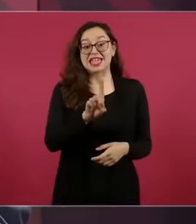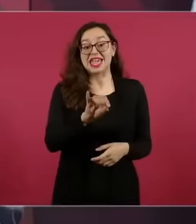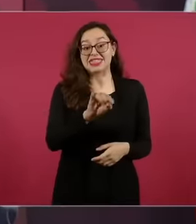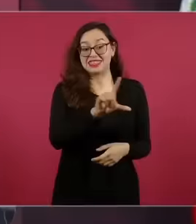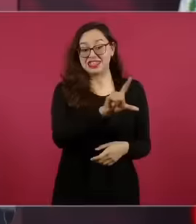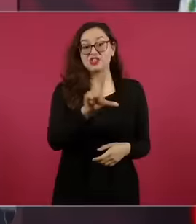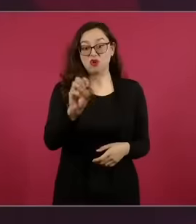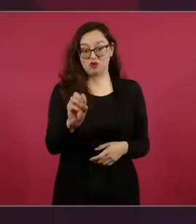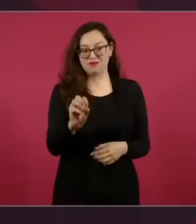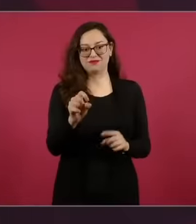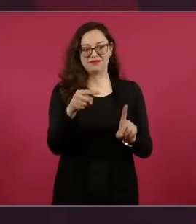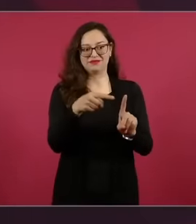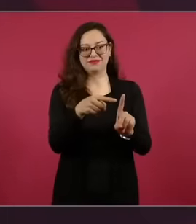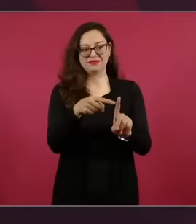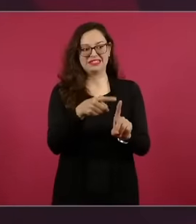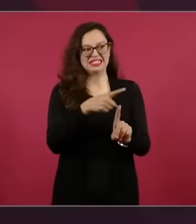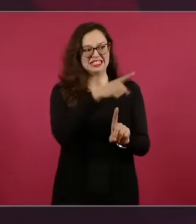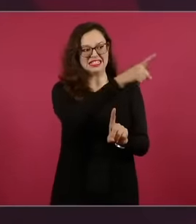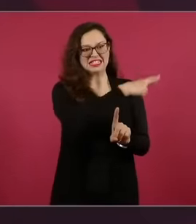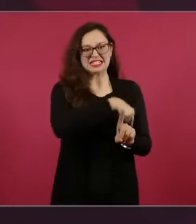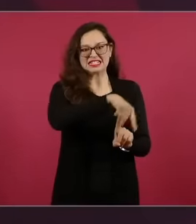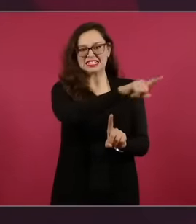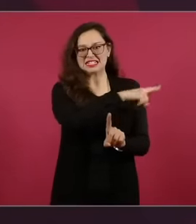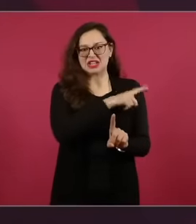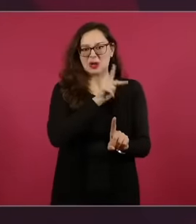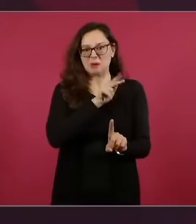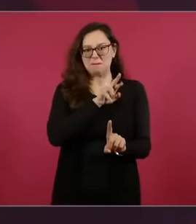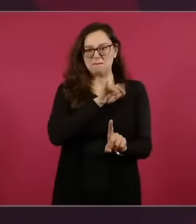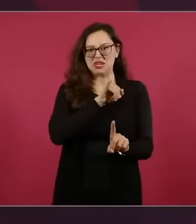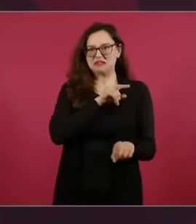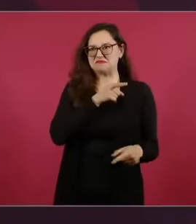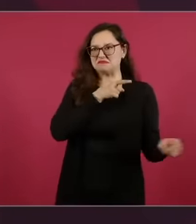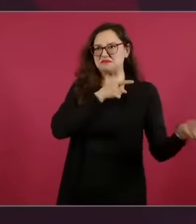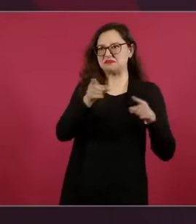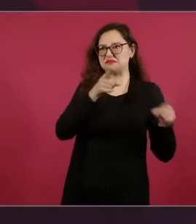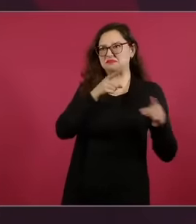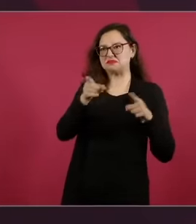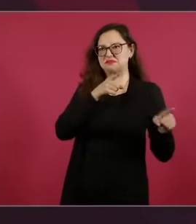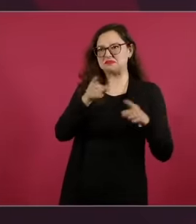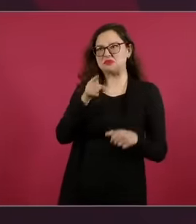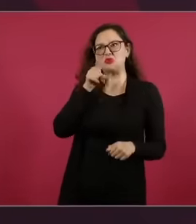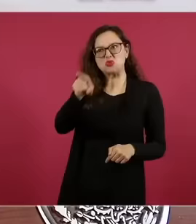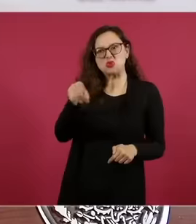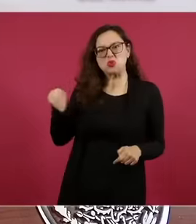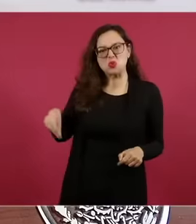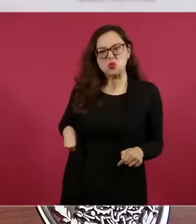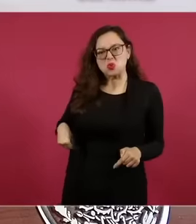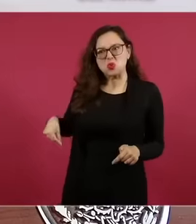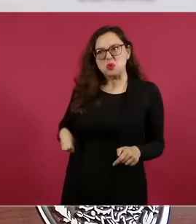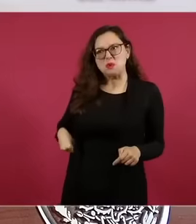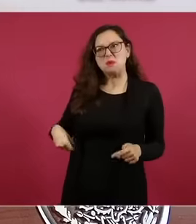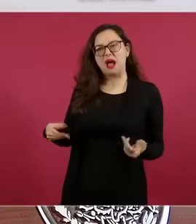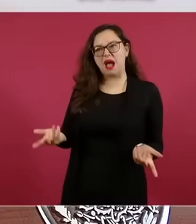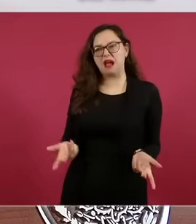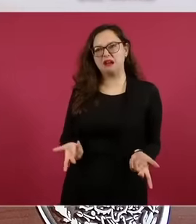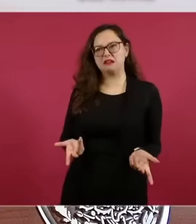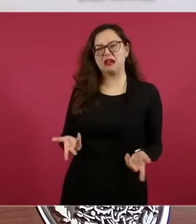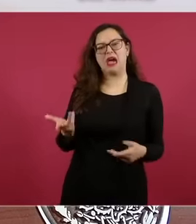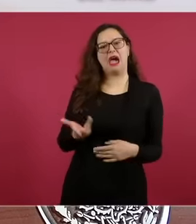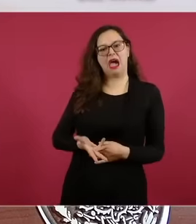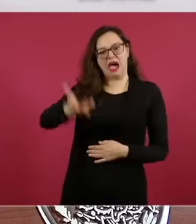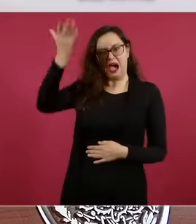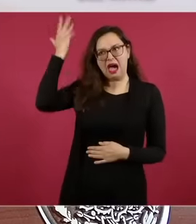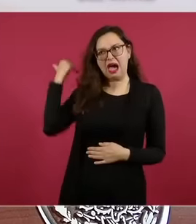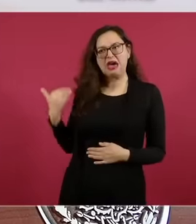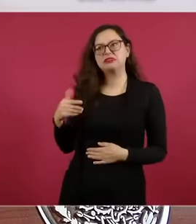yo fuese presidente, porque él era presidente